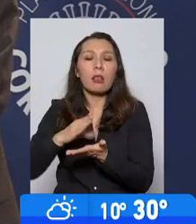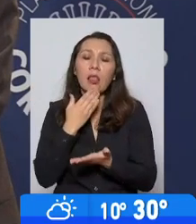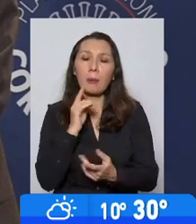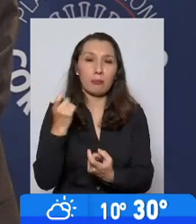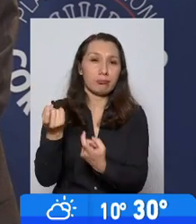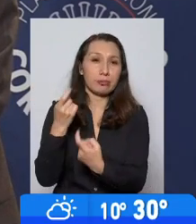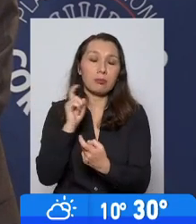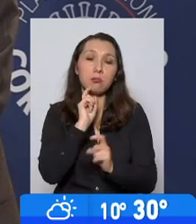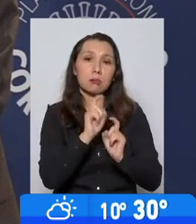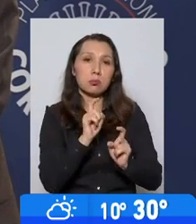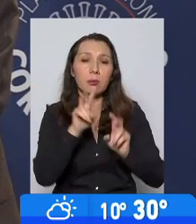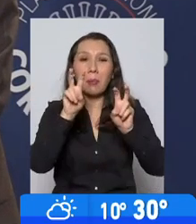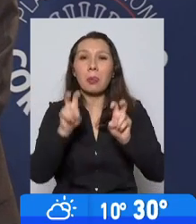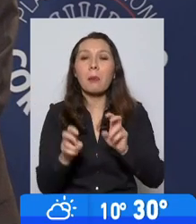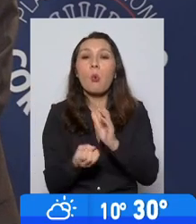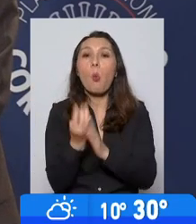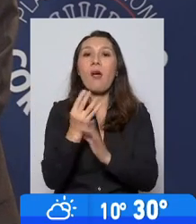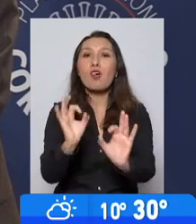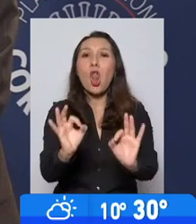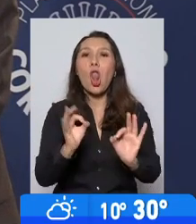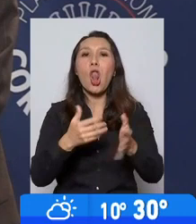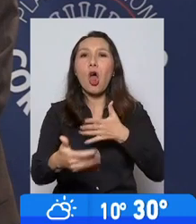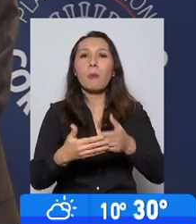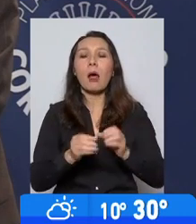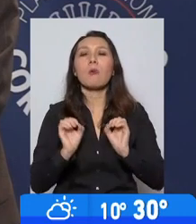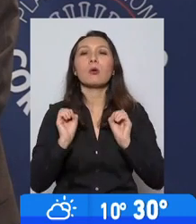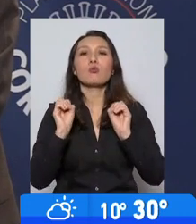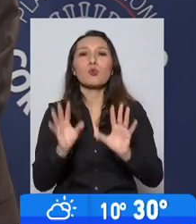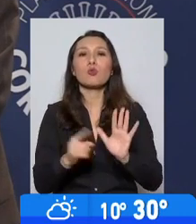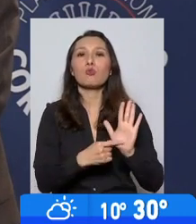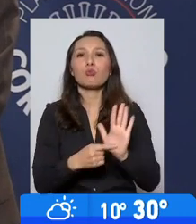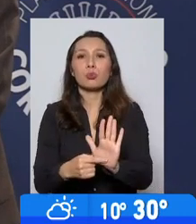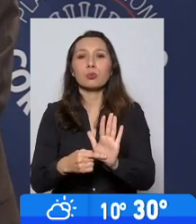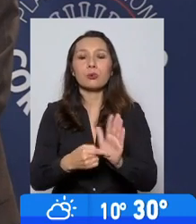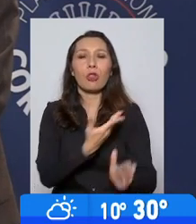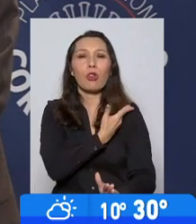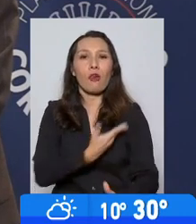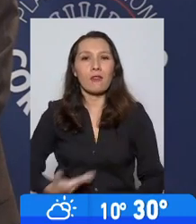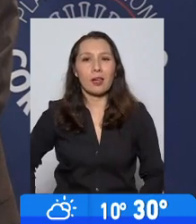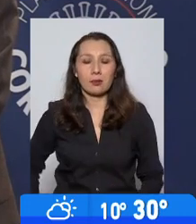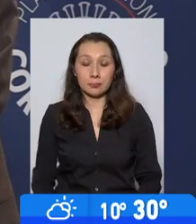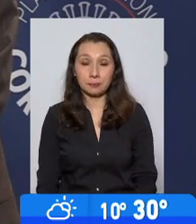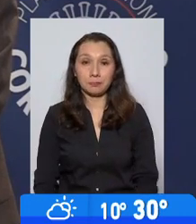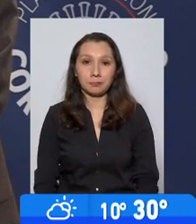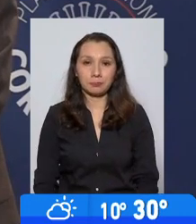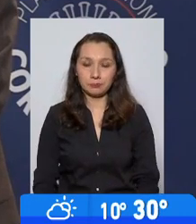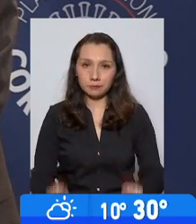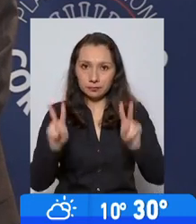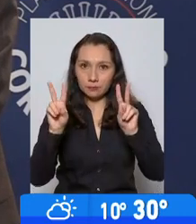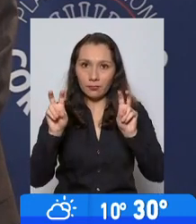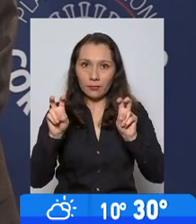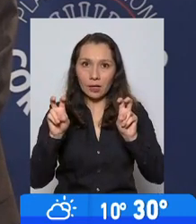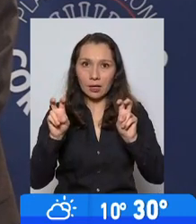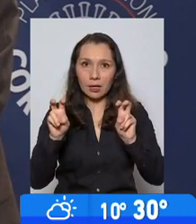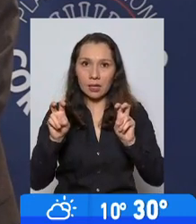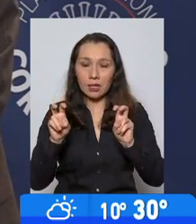críticas que han existido sobre este concepto de nueva normalidad que ha querido instalar el gobierno? Respecto a los respiradores,